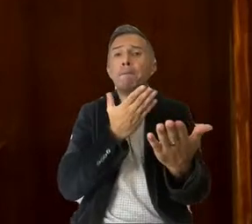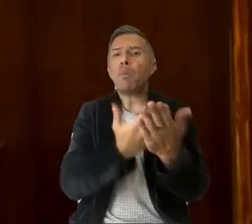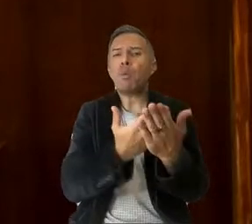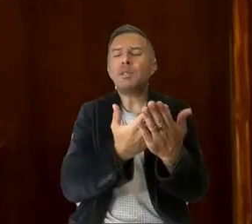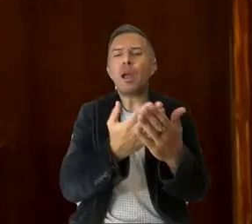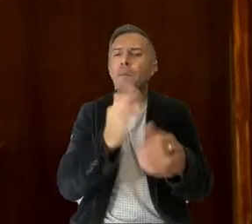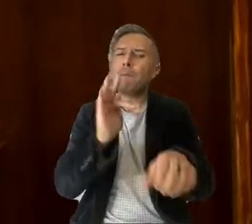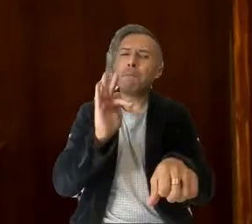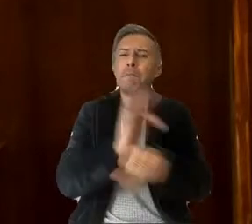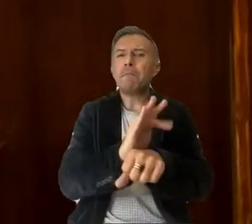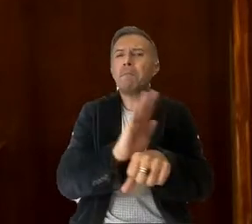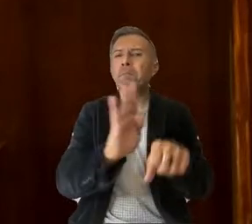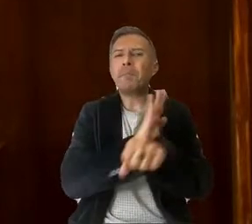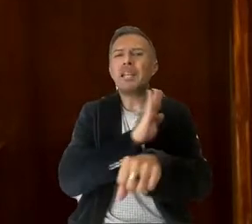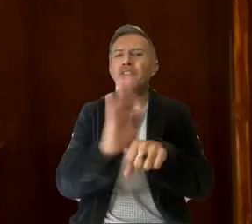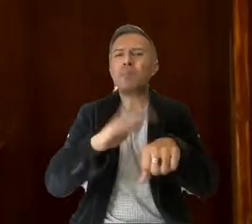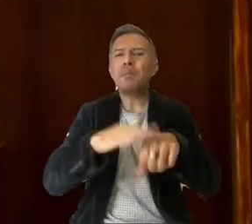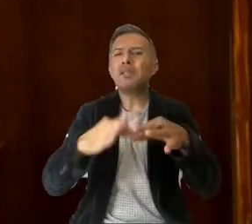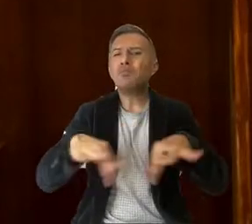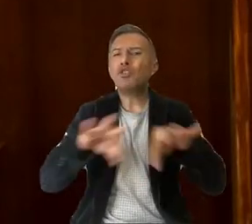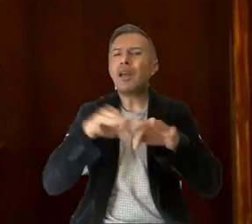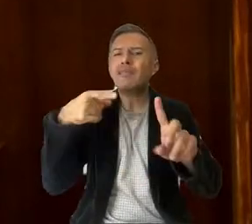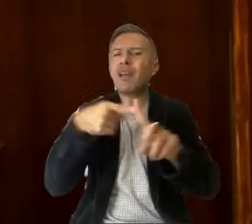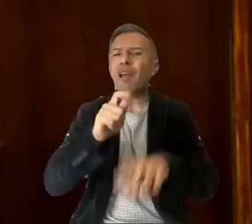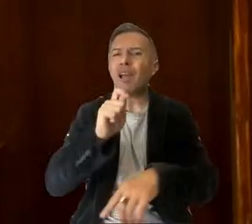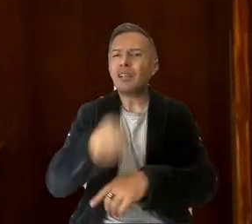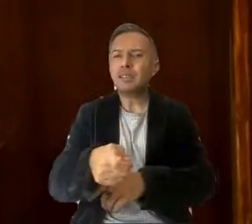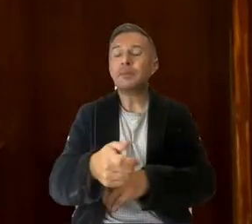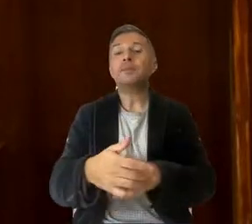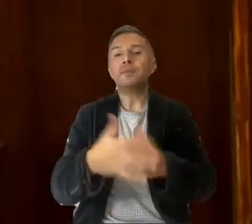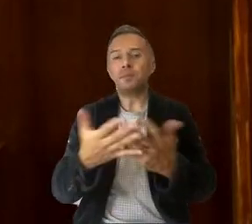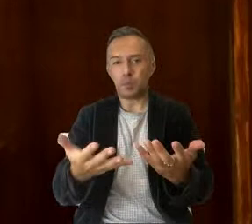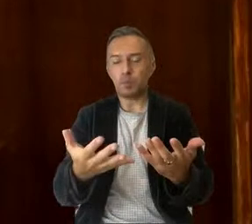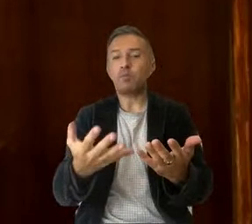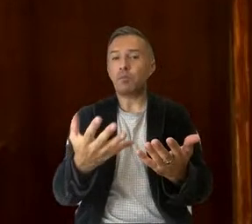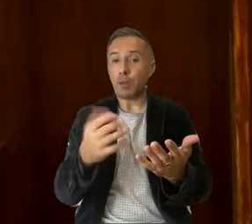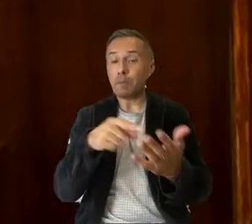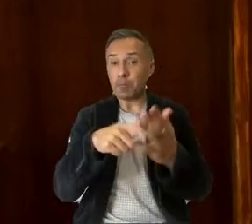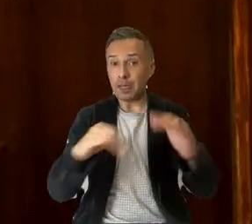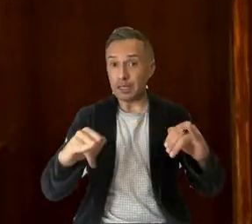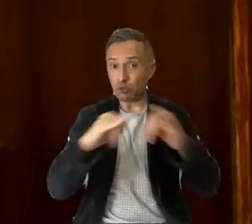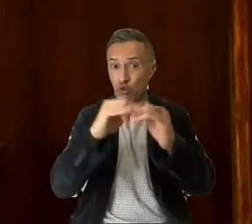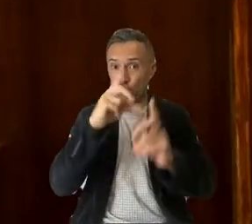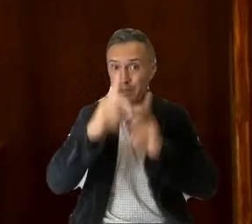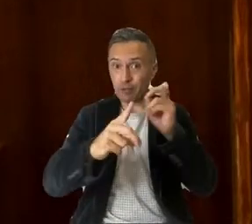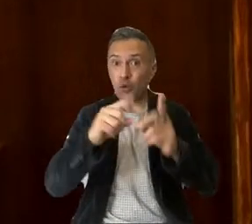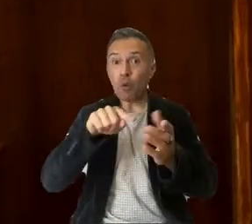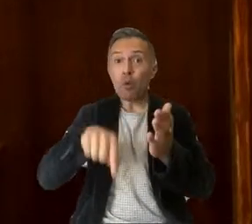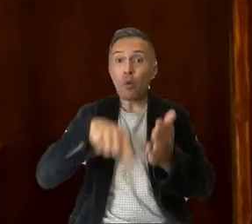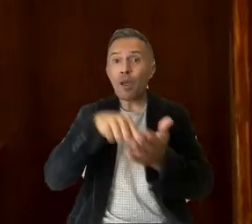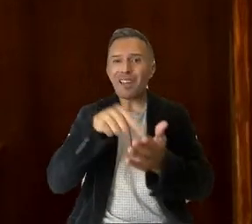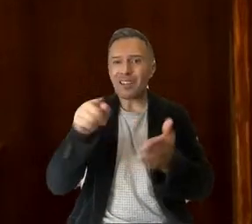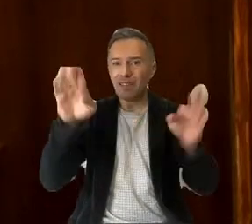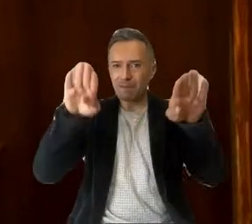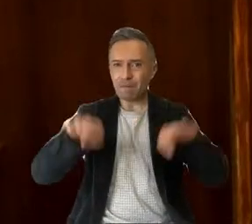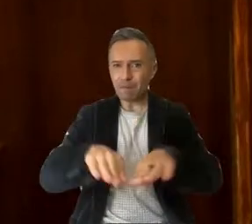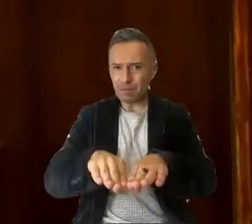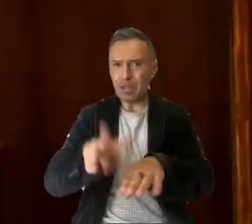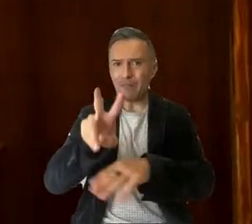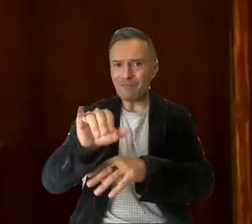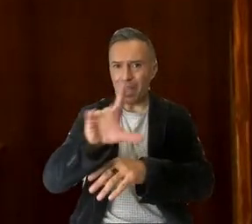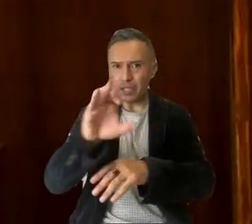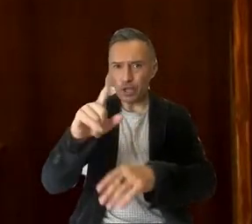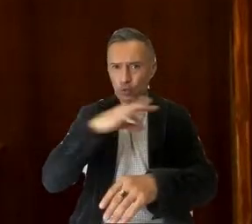beneficio encontramos para la comunidad, se encuentra la instalación de la sede del Instituto en el Valle de Toluca y, para dejar